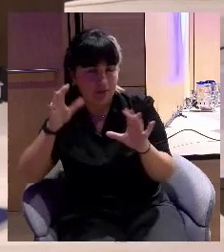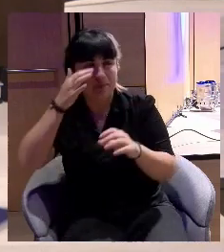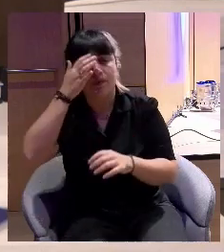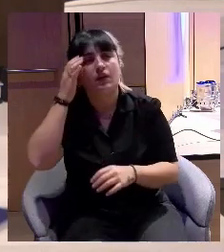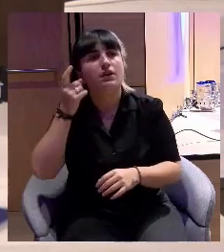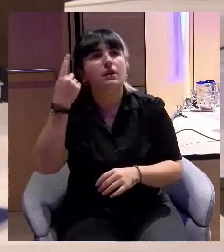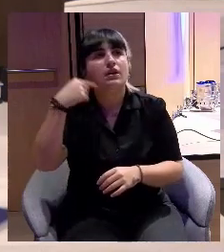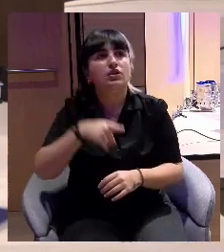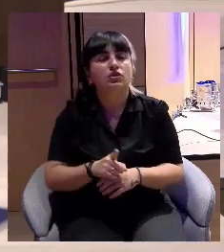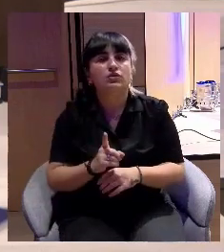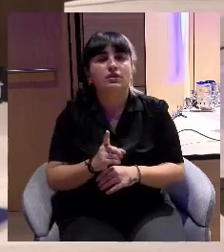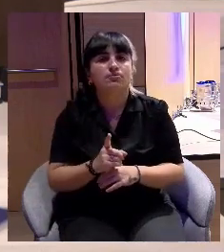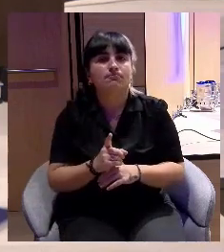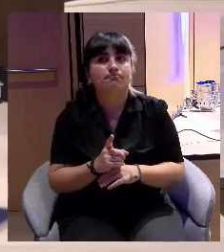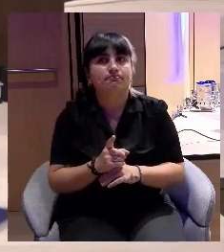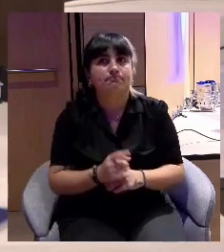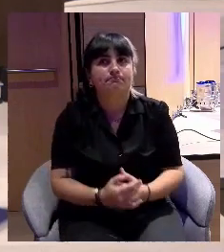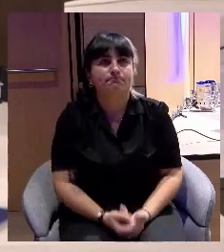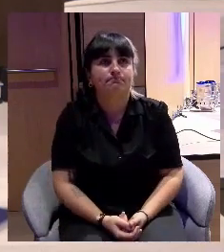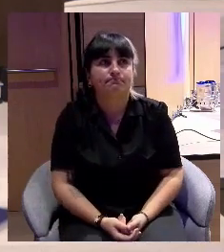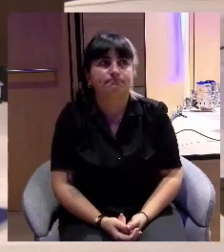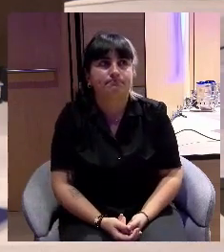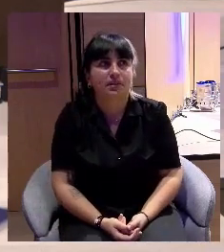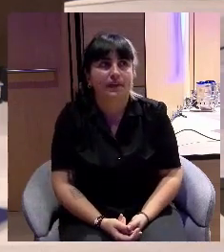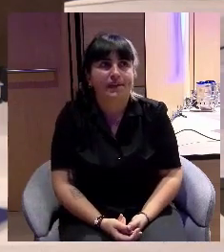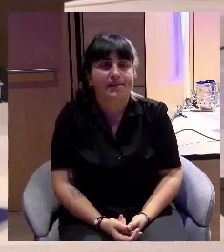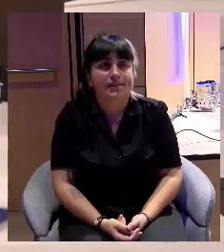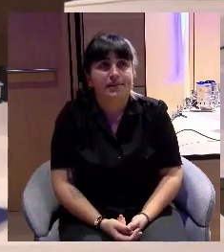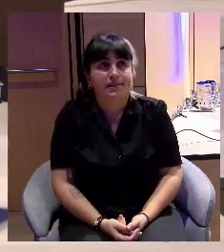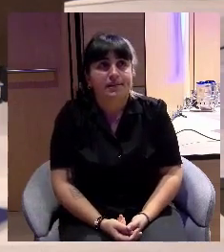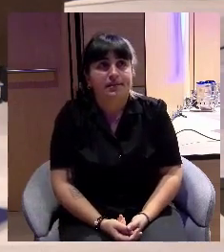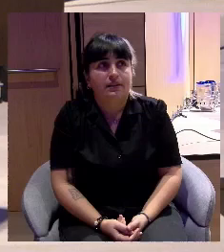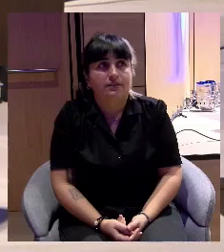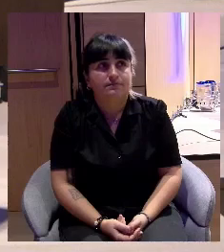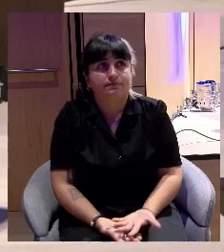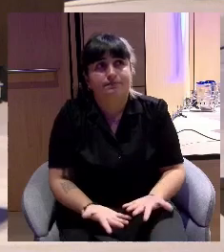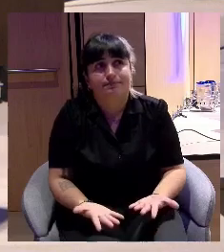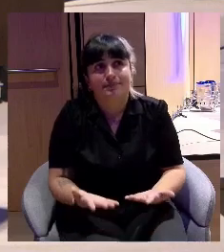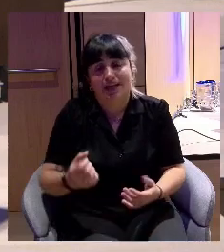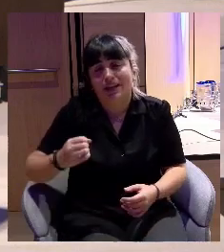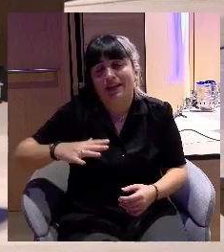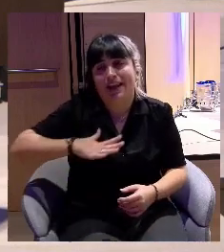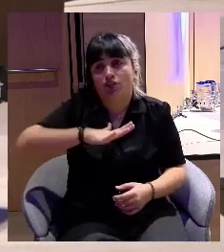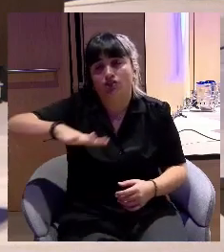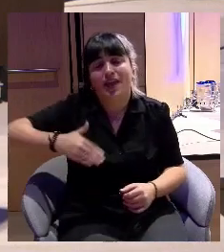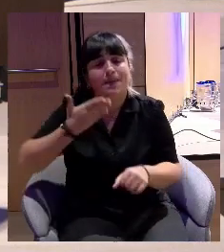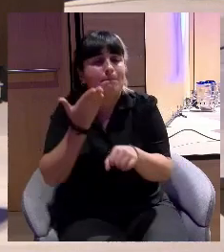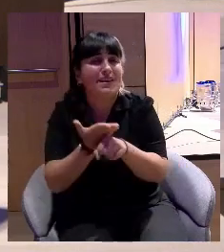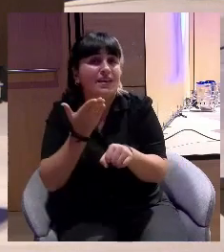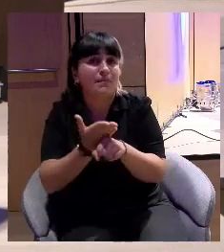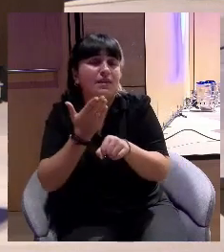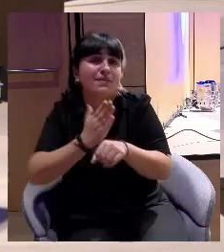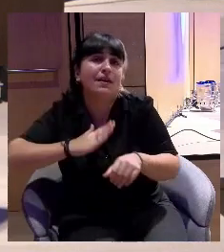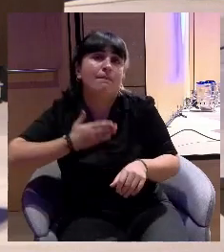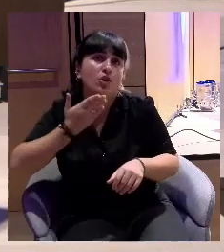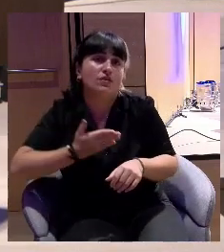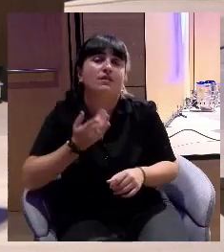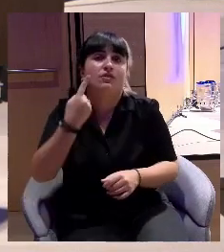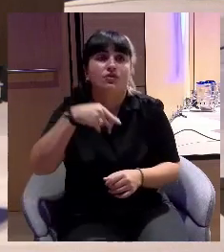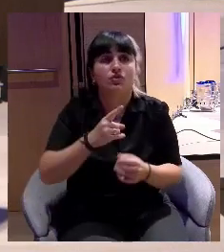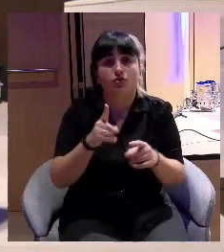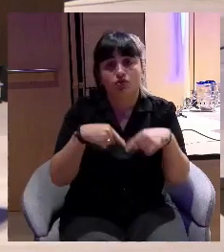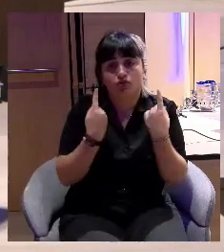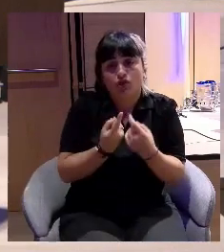y de alguna forma manifestación por parte de la ciudadanía quede en redes sociales, que es donde funciona muy bien. Es